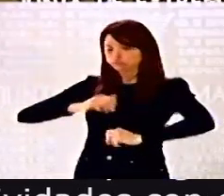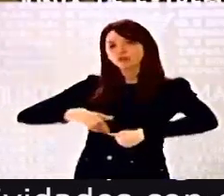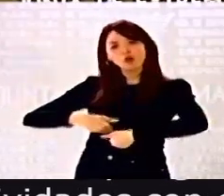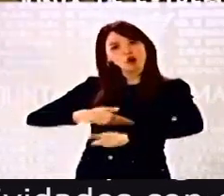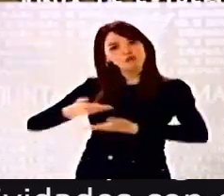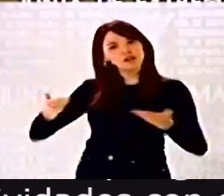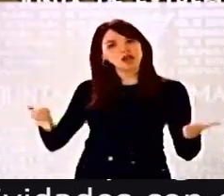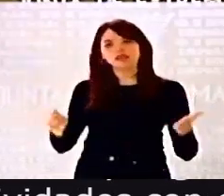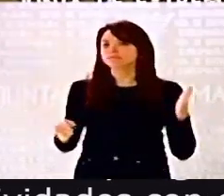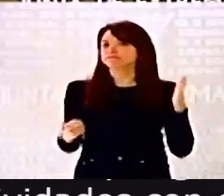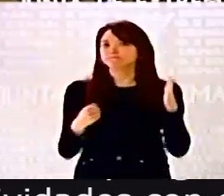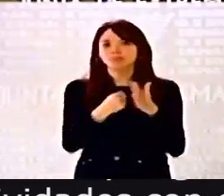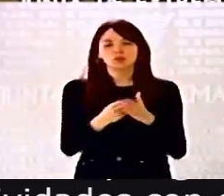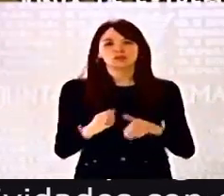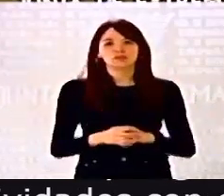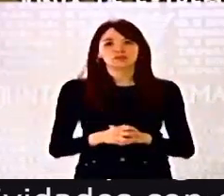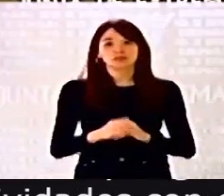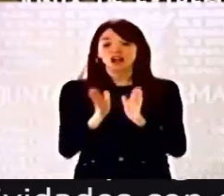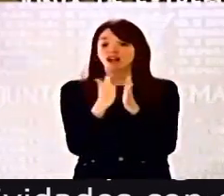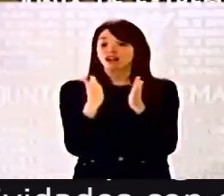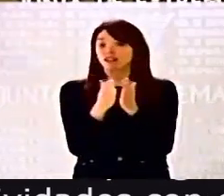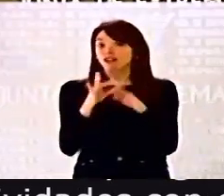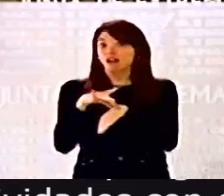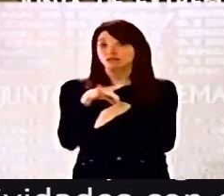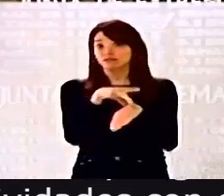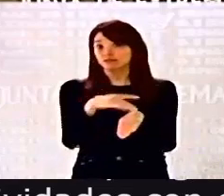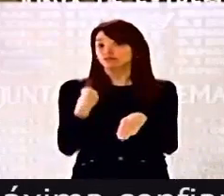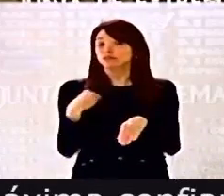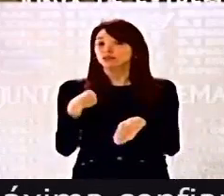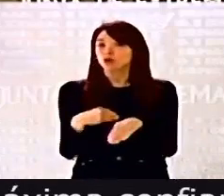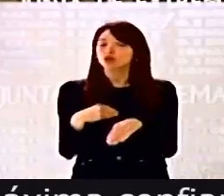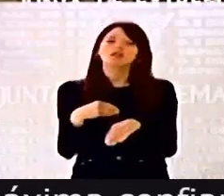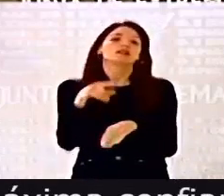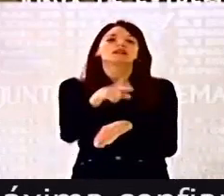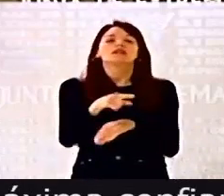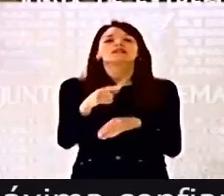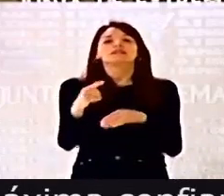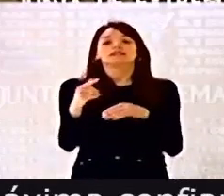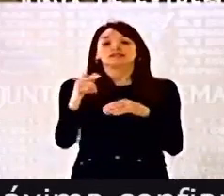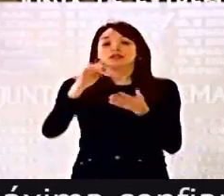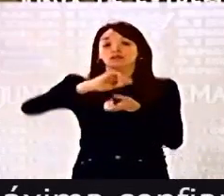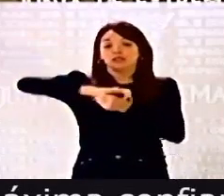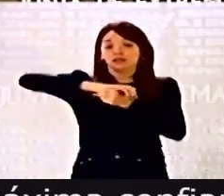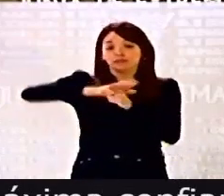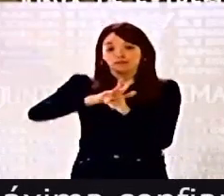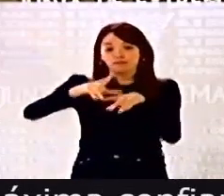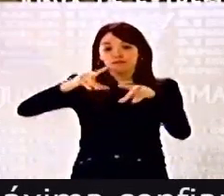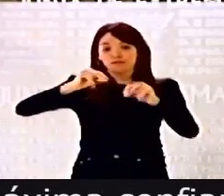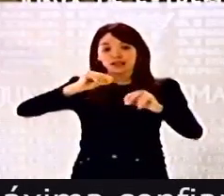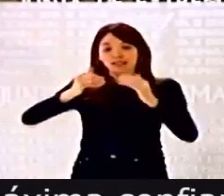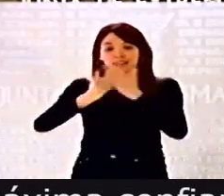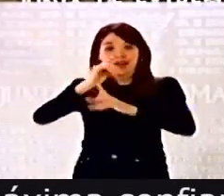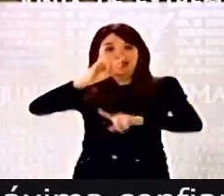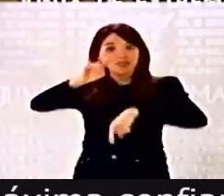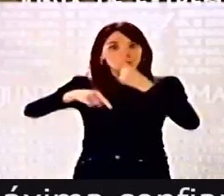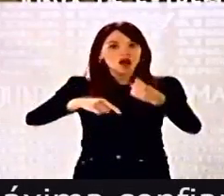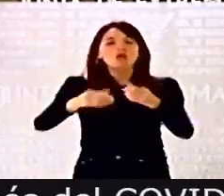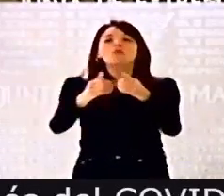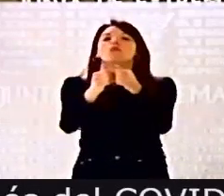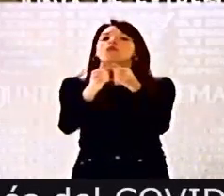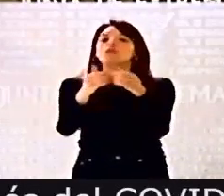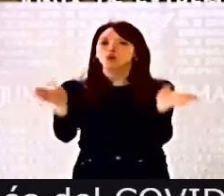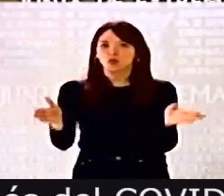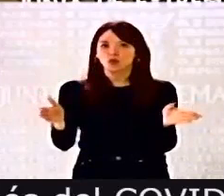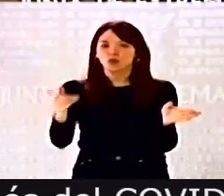manual situamos al sector en el día después del COVID-19 y mediante un proceso participativo nos ponemos a trabajar